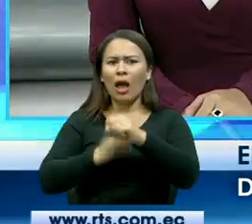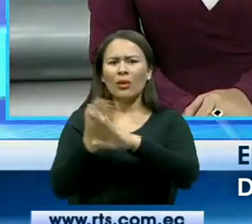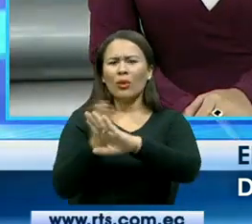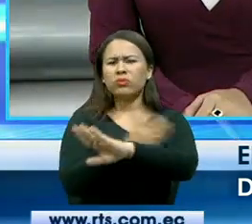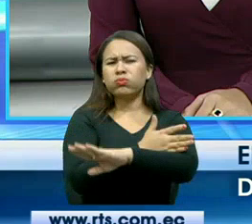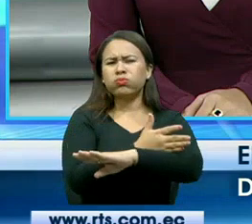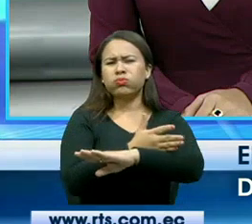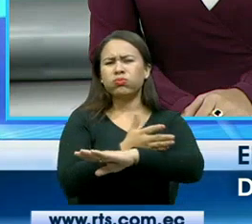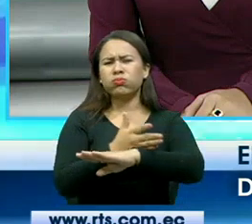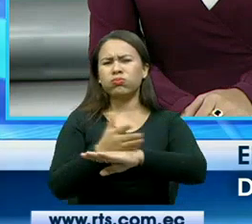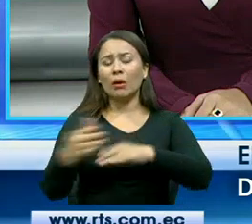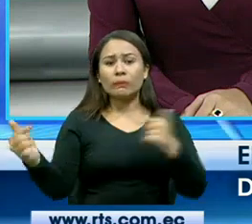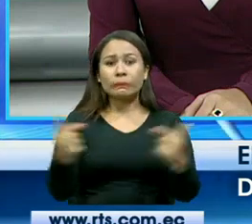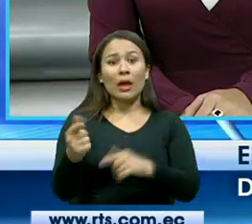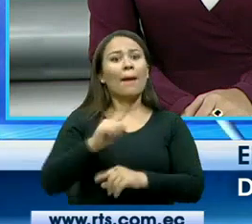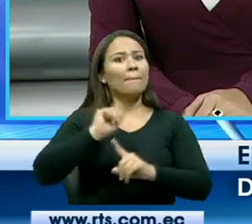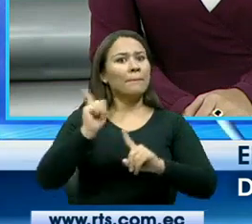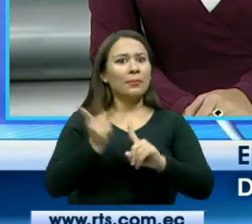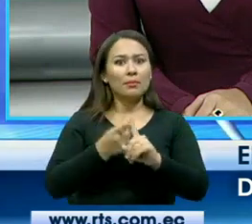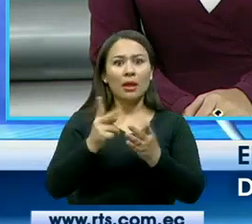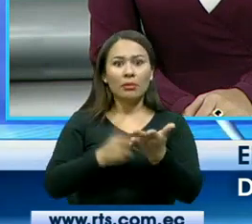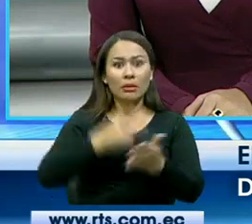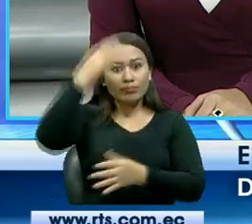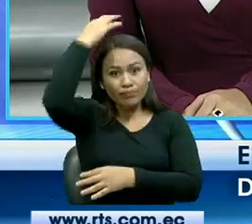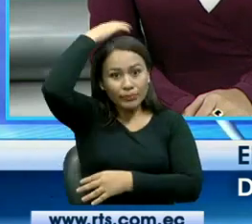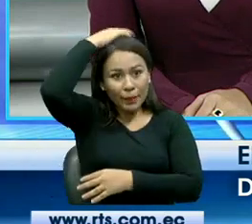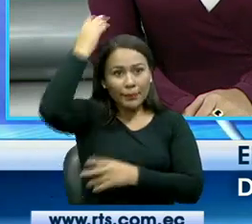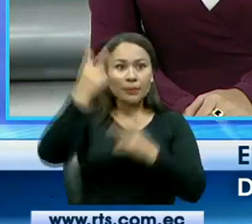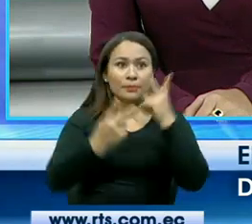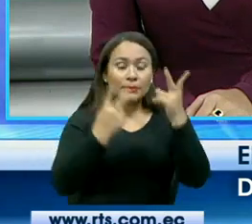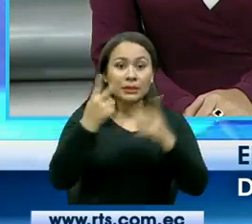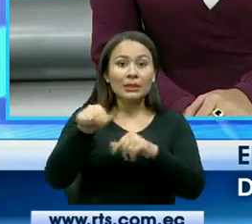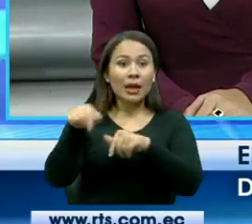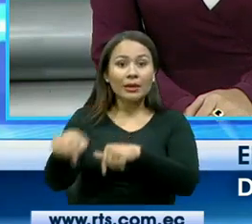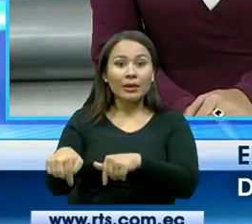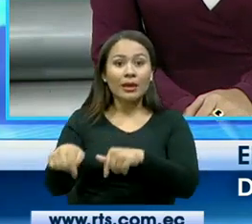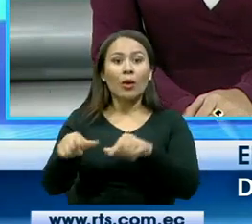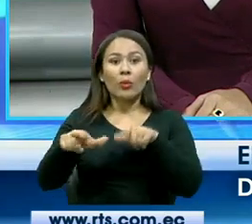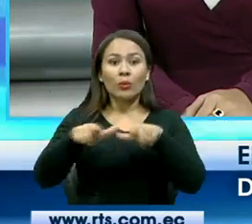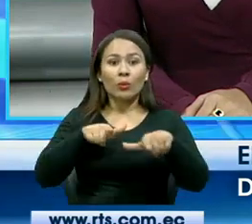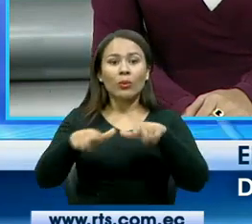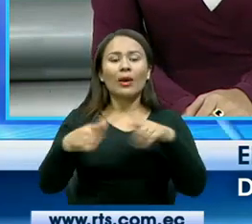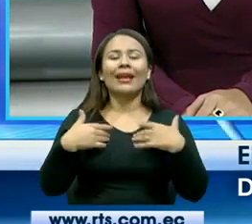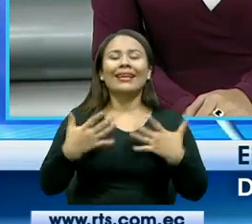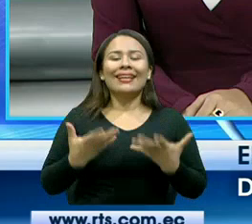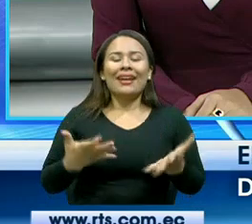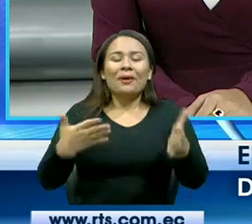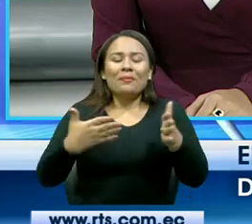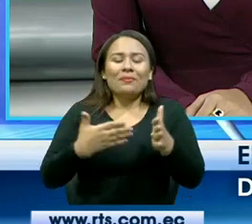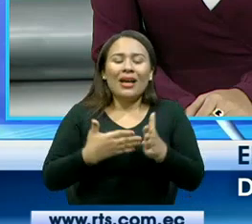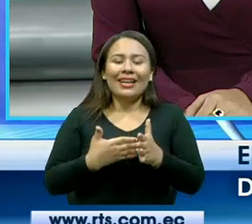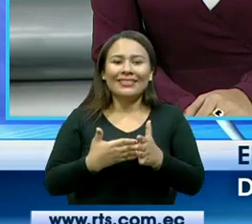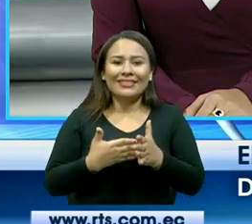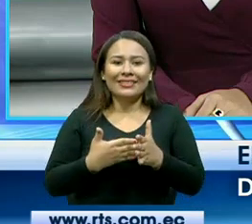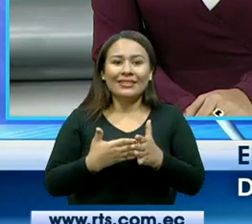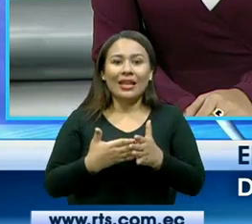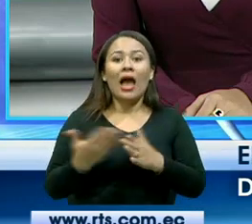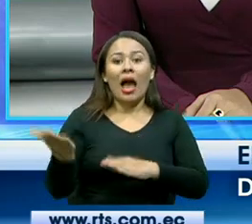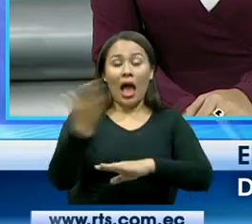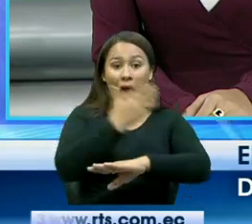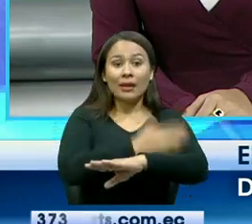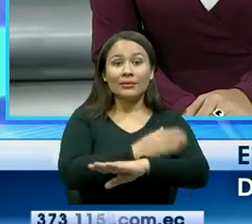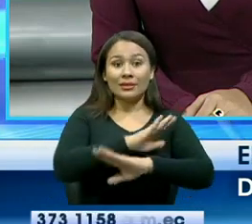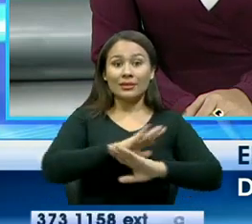es el primer Papa que visita aquí a Colombia como un lugar en paz, que ya nos habían visitado dos